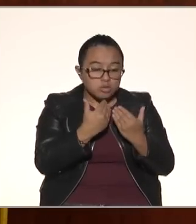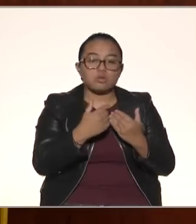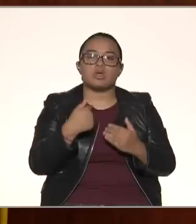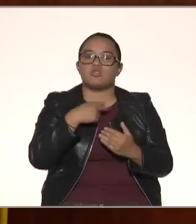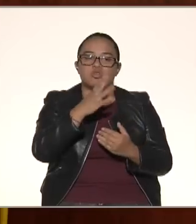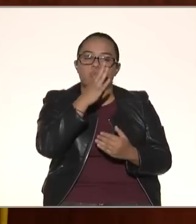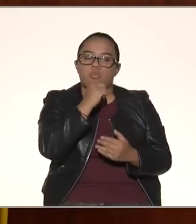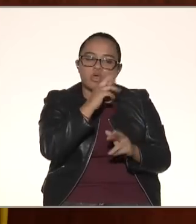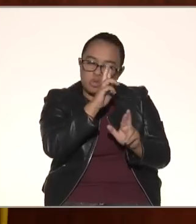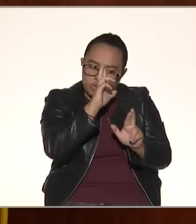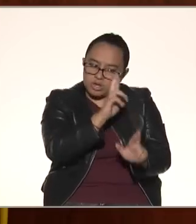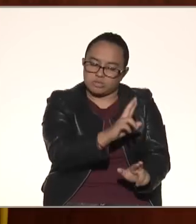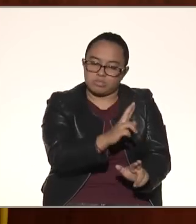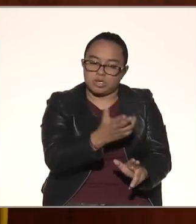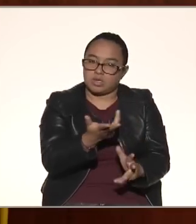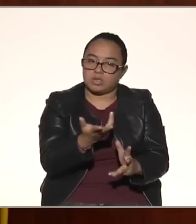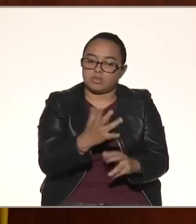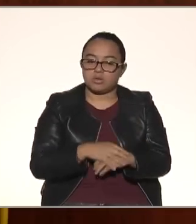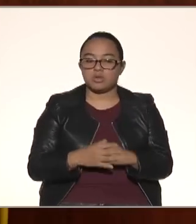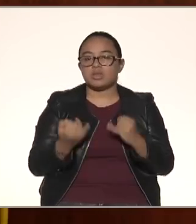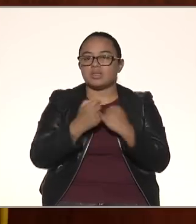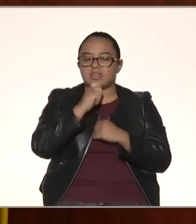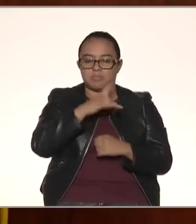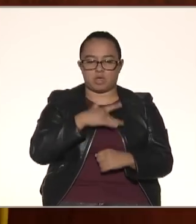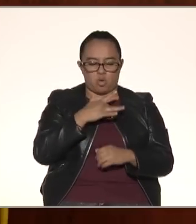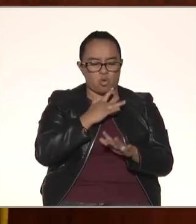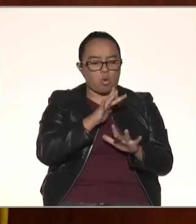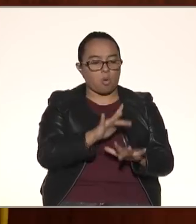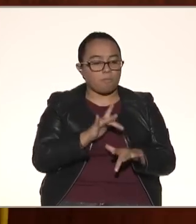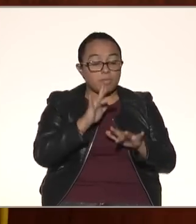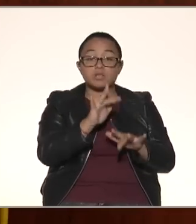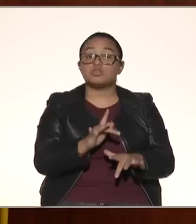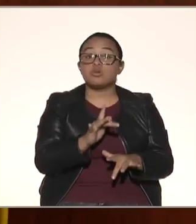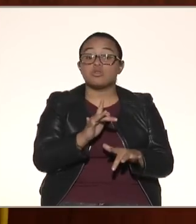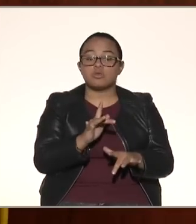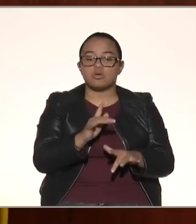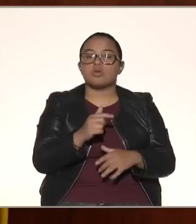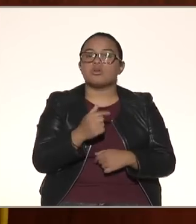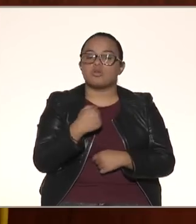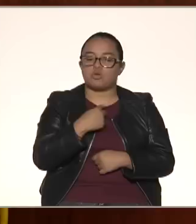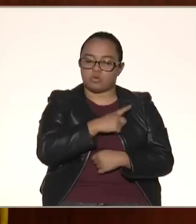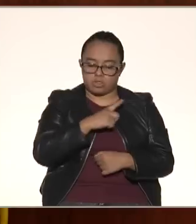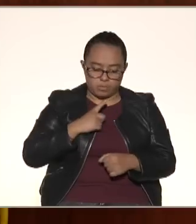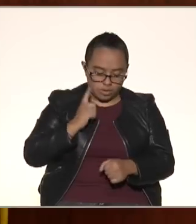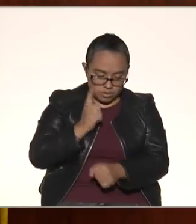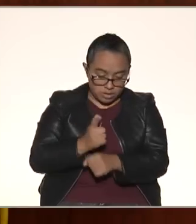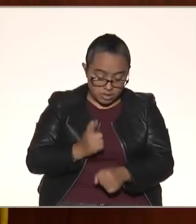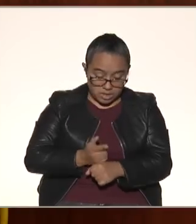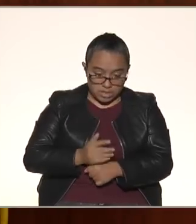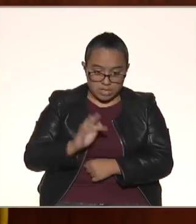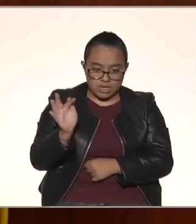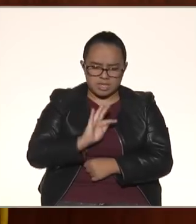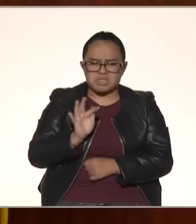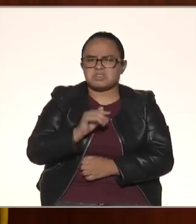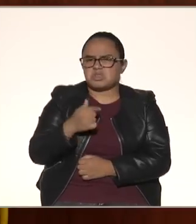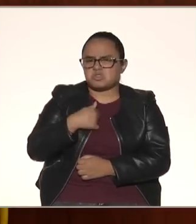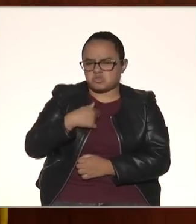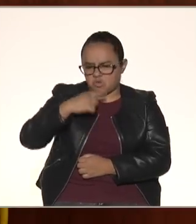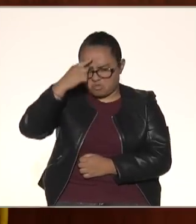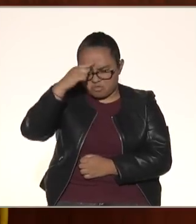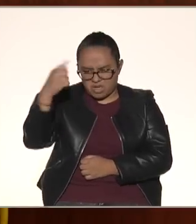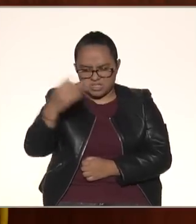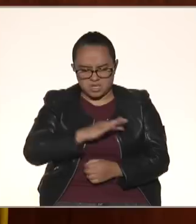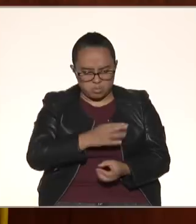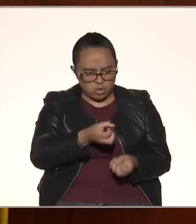pronto, también en esta práctica mucho de la compasión implica que yo pueda reconocer que tal vez para mí me es muy fácil dar,